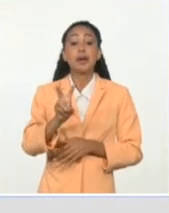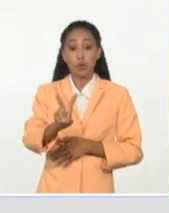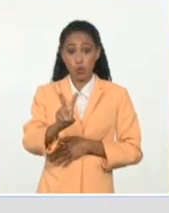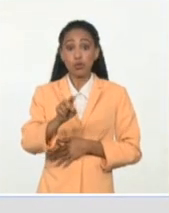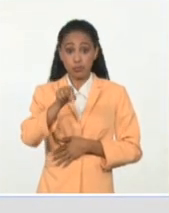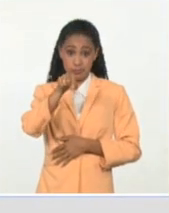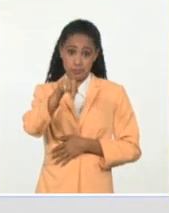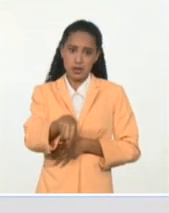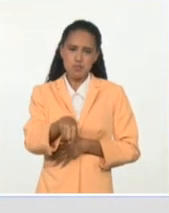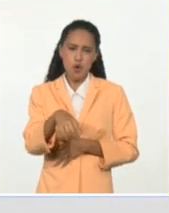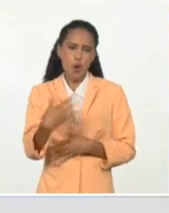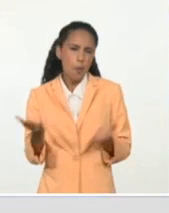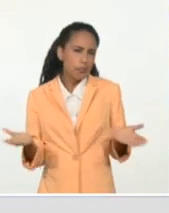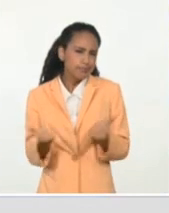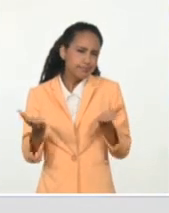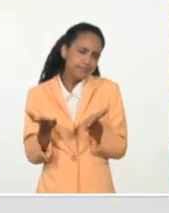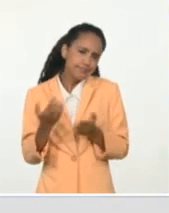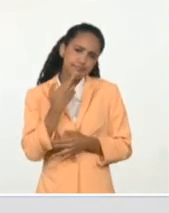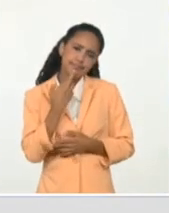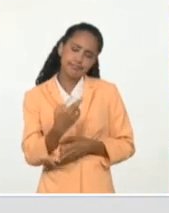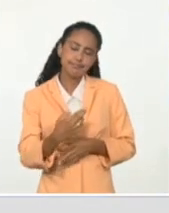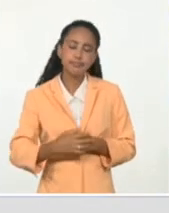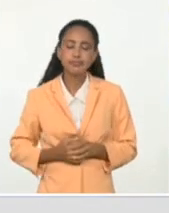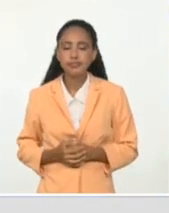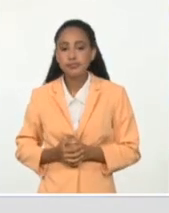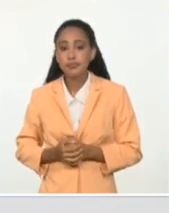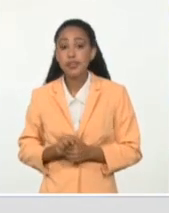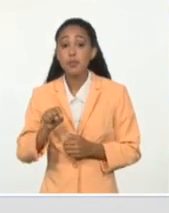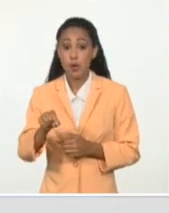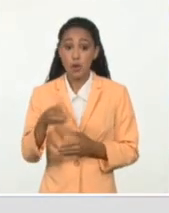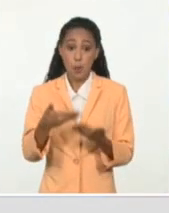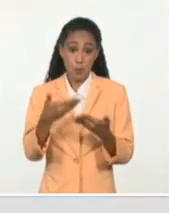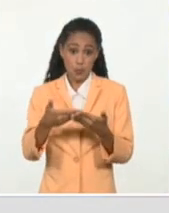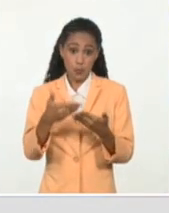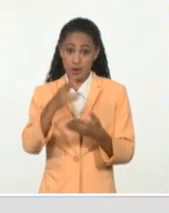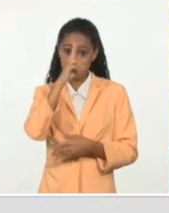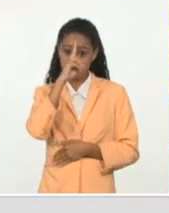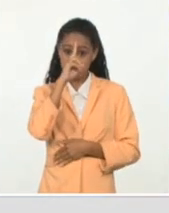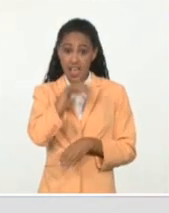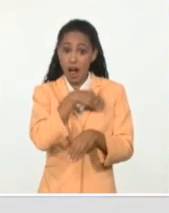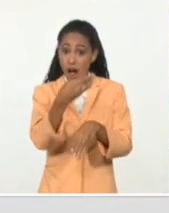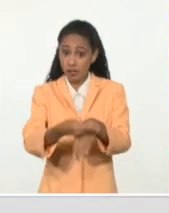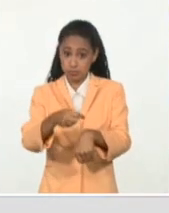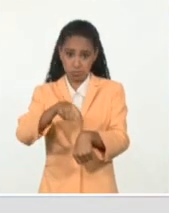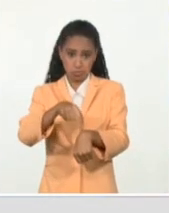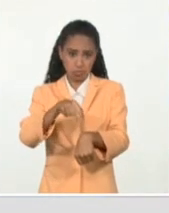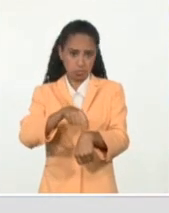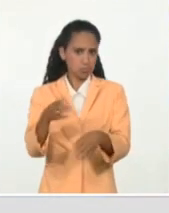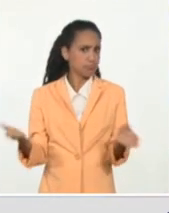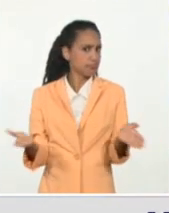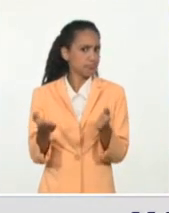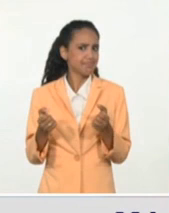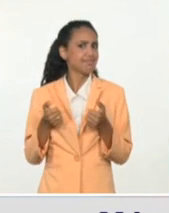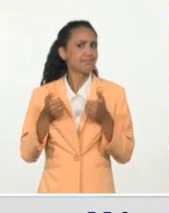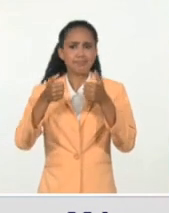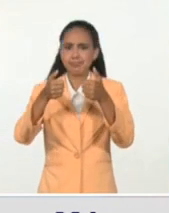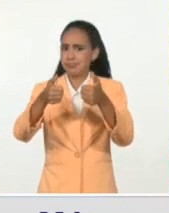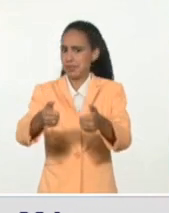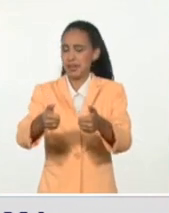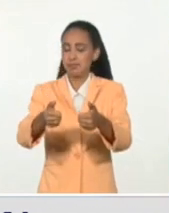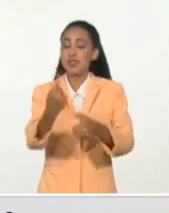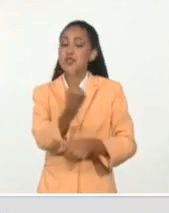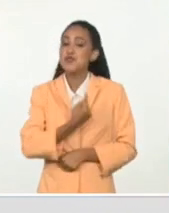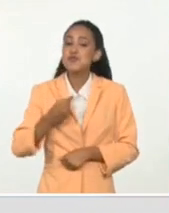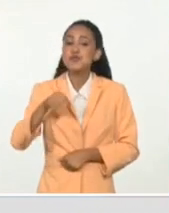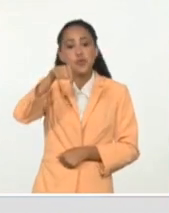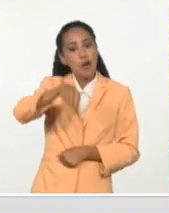marcha? Bueno, los ensayos clínicos hasta este momento marchan de una manera excelente. Nos encontramos